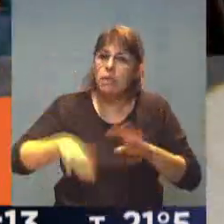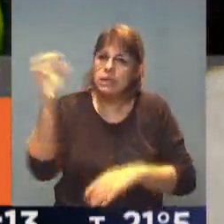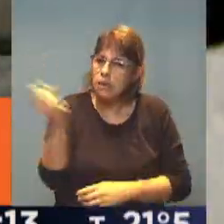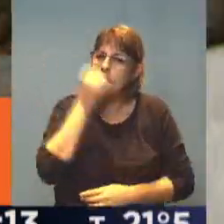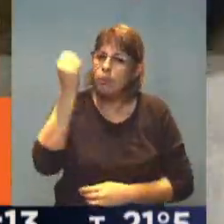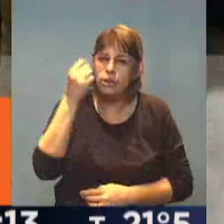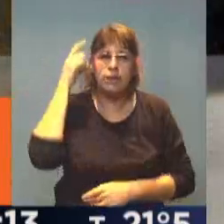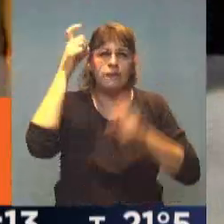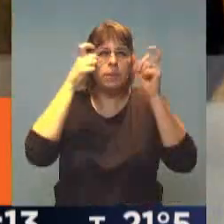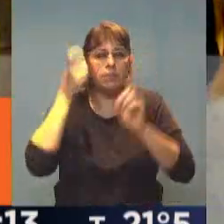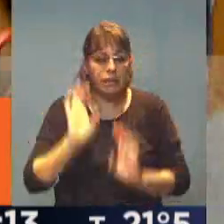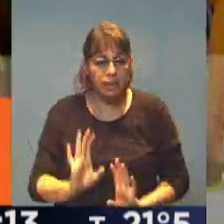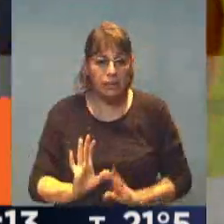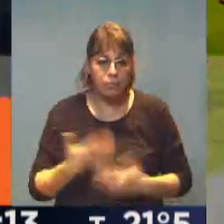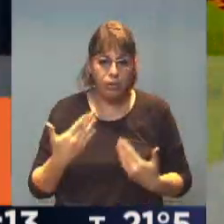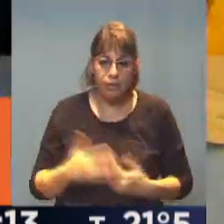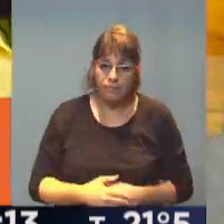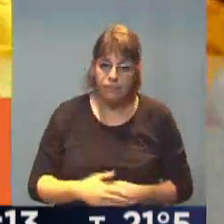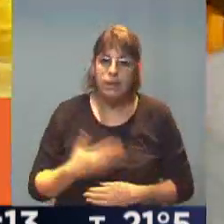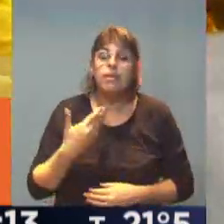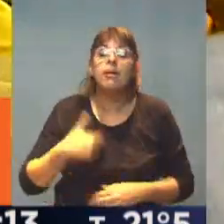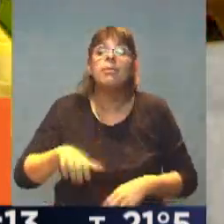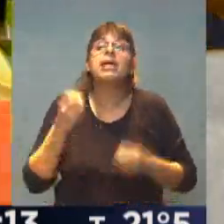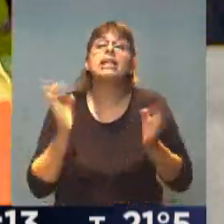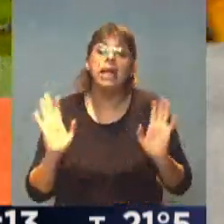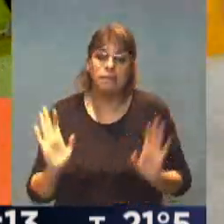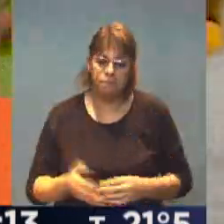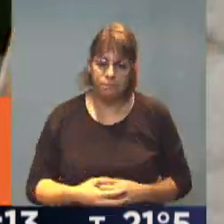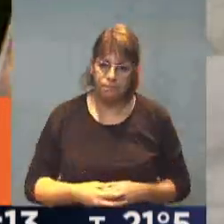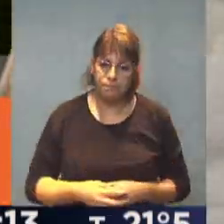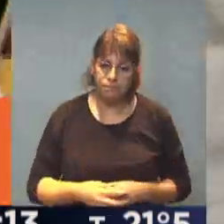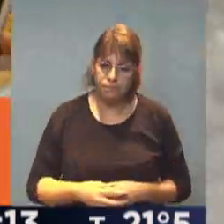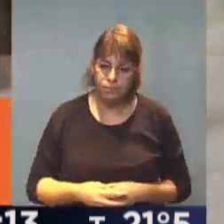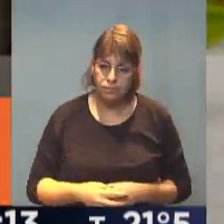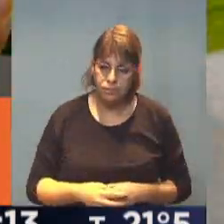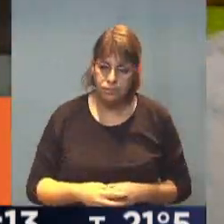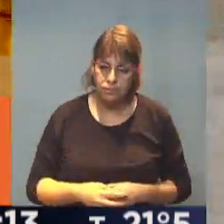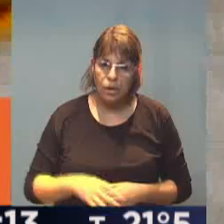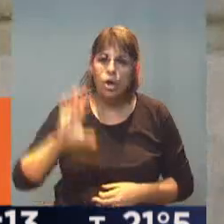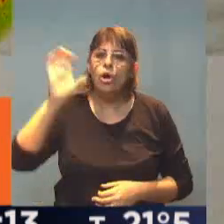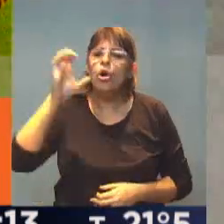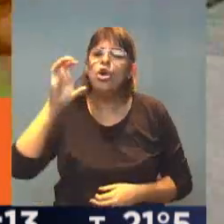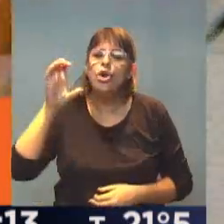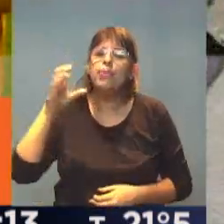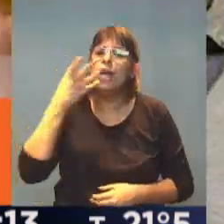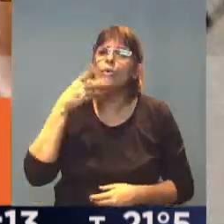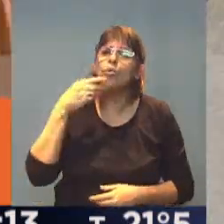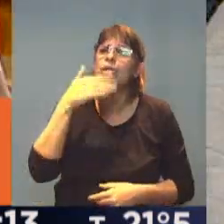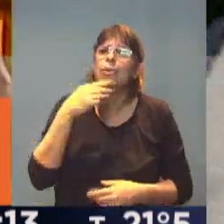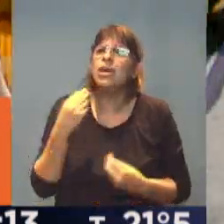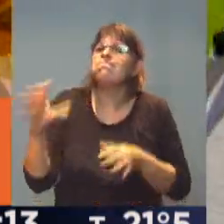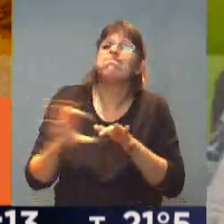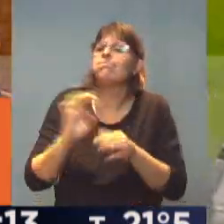de la Copa acá en Boca? Vamos a ver qué puede pasar. Frank, ¿qué tienen los colombianos con Boca? No, porque digo, hay una